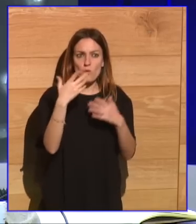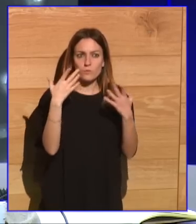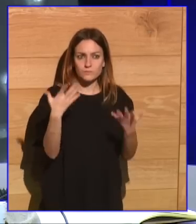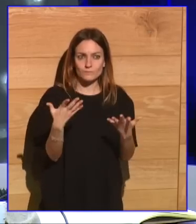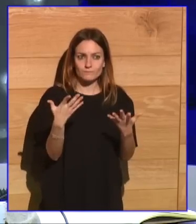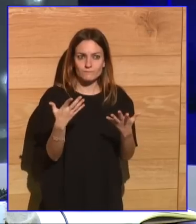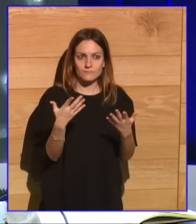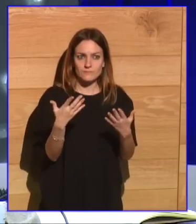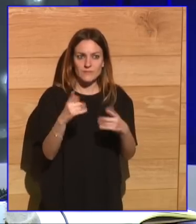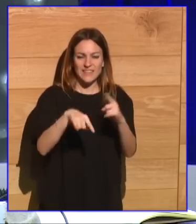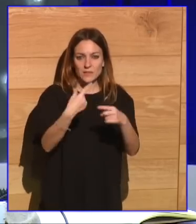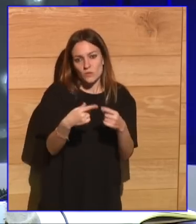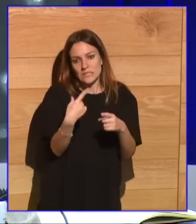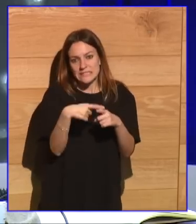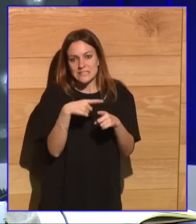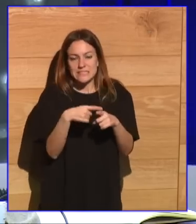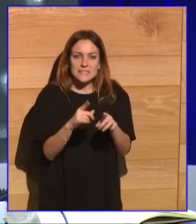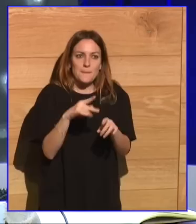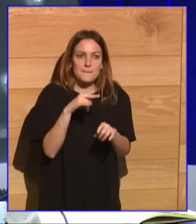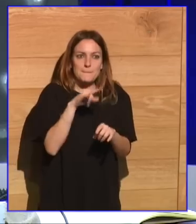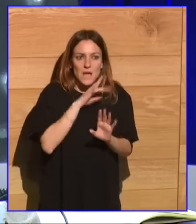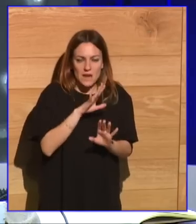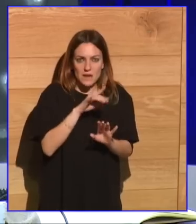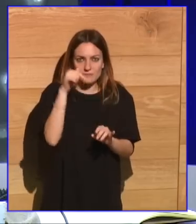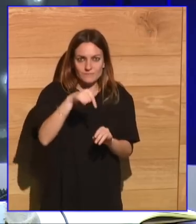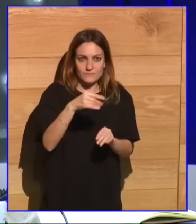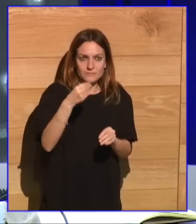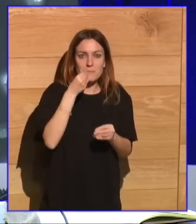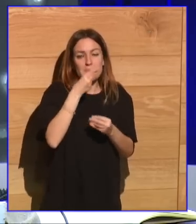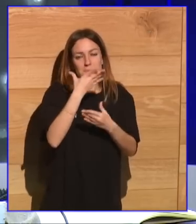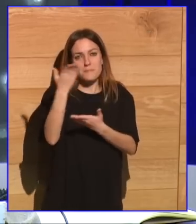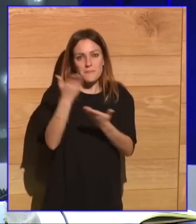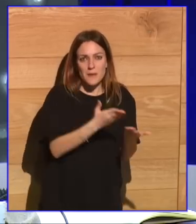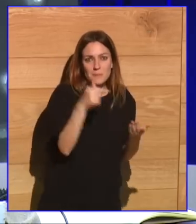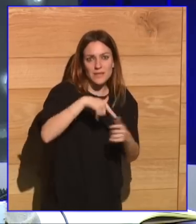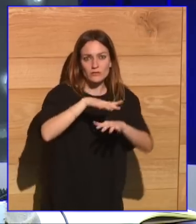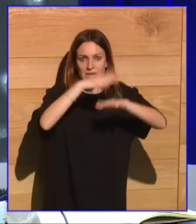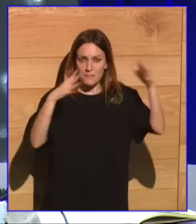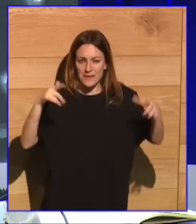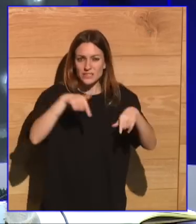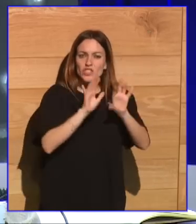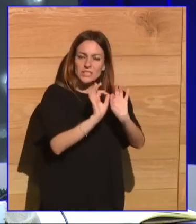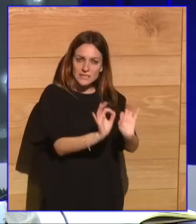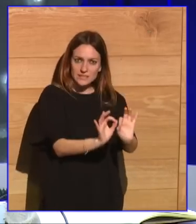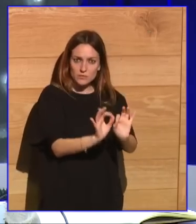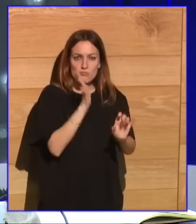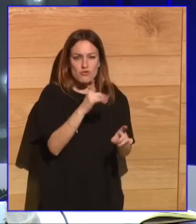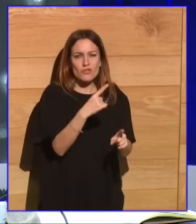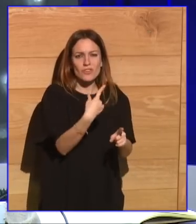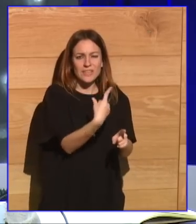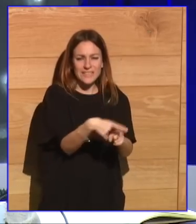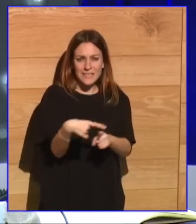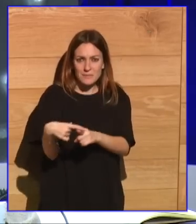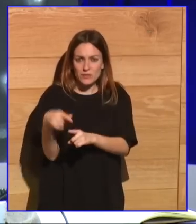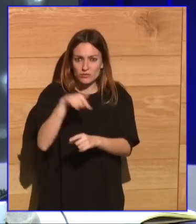al final salieran las cosas mal, es Come See the Paradise, es Bienvenidos al Paraíso. porque tiene elementos de los que le gustan